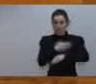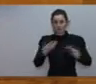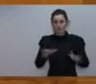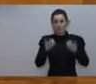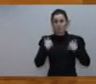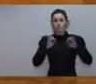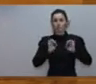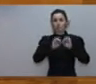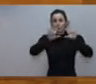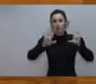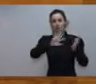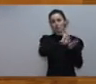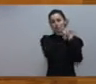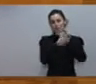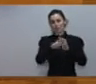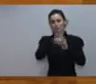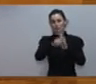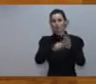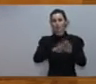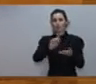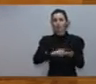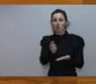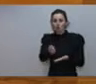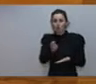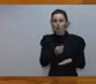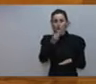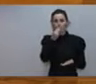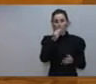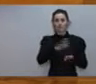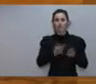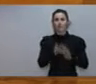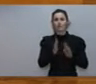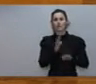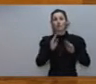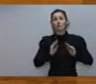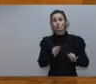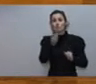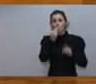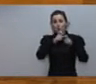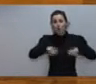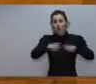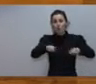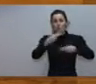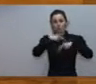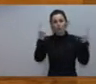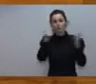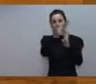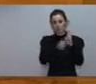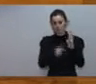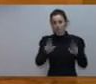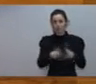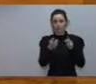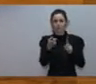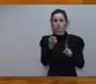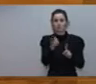un cambio en las instrucciones para la contratación pública de alimentos destinados a comedores públicos con criterios sociales y